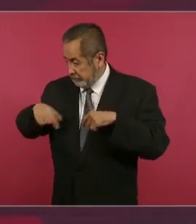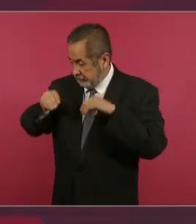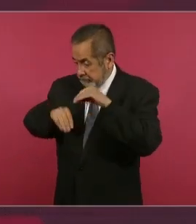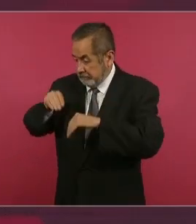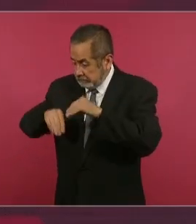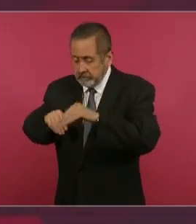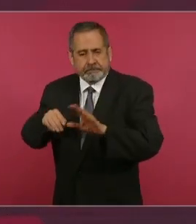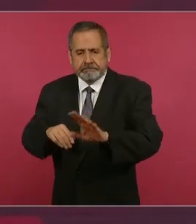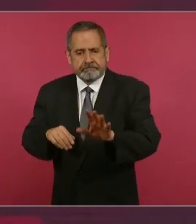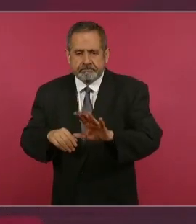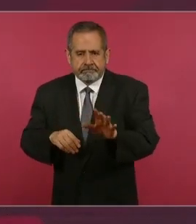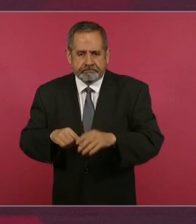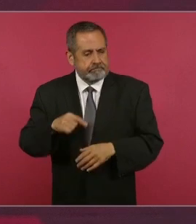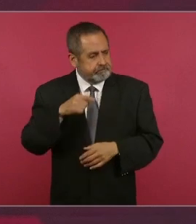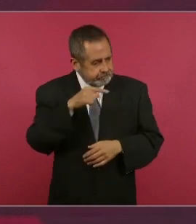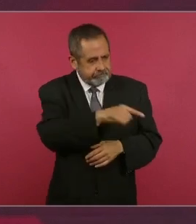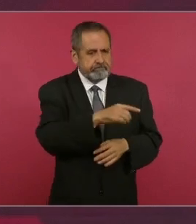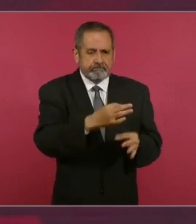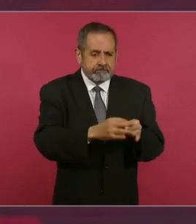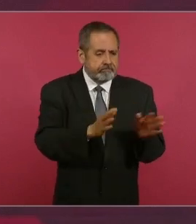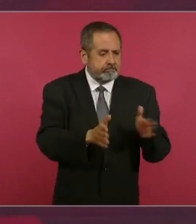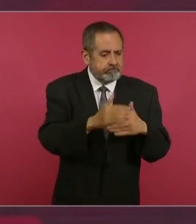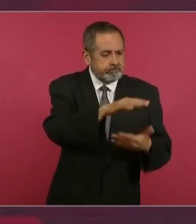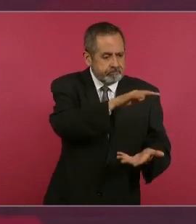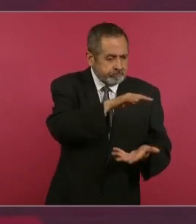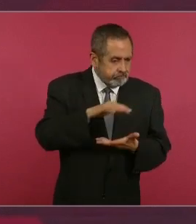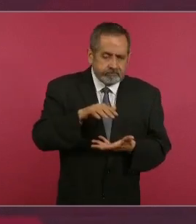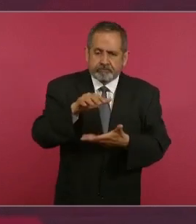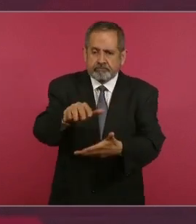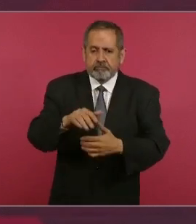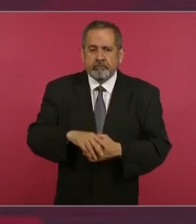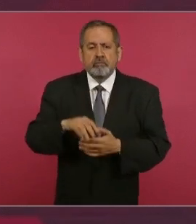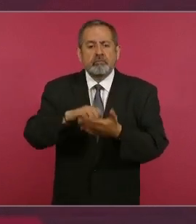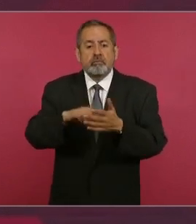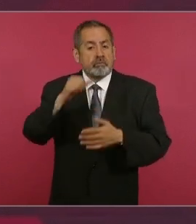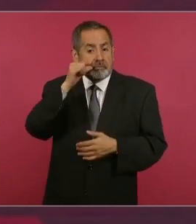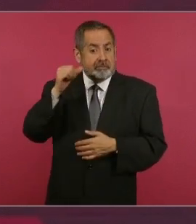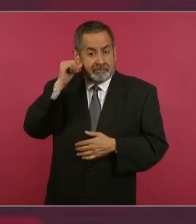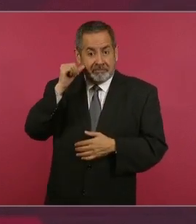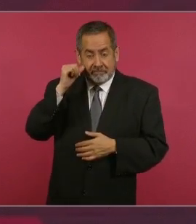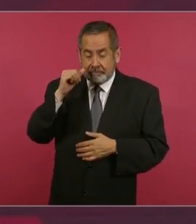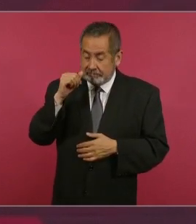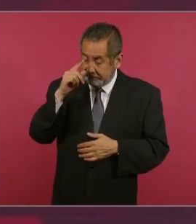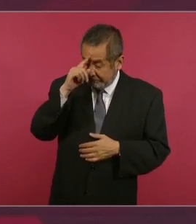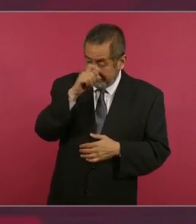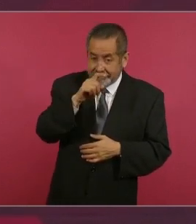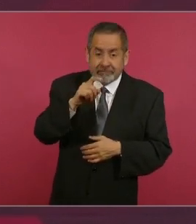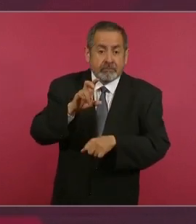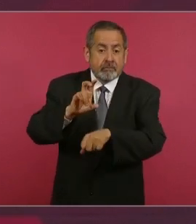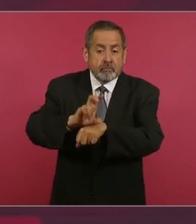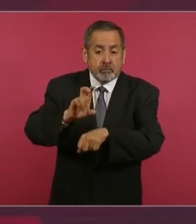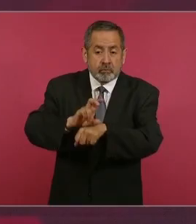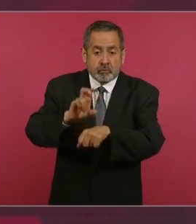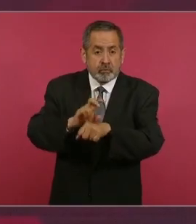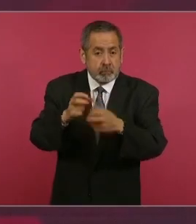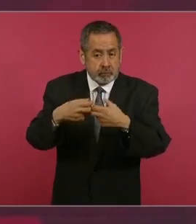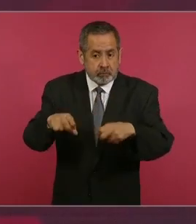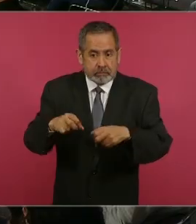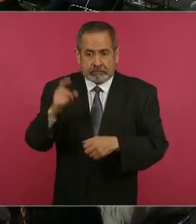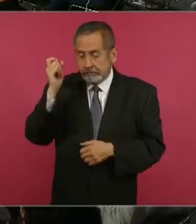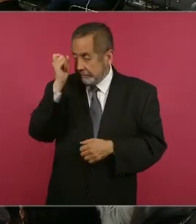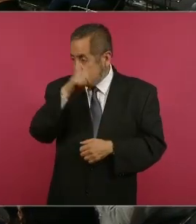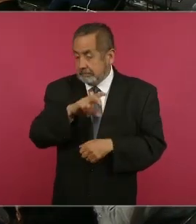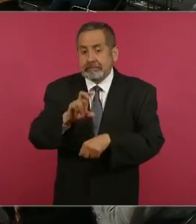Ayer resolvimos lo de, por ejemplo, la entrega de huevos, que es muy complicado,